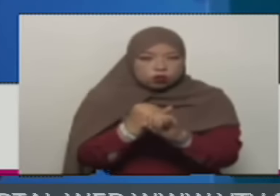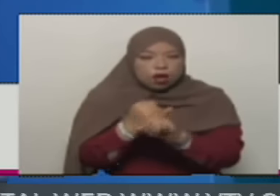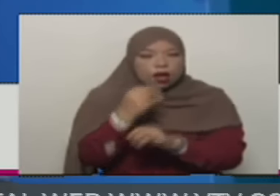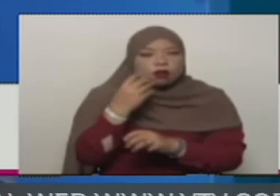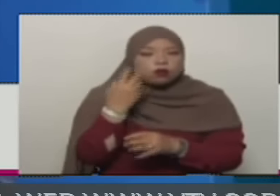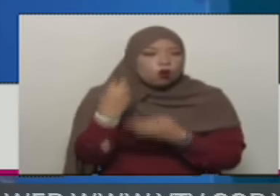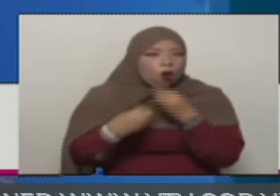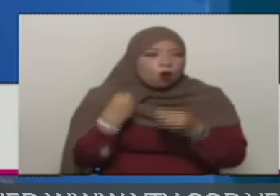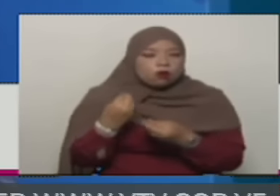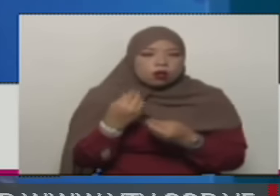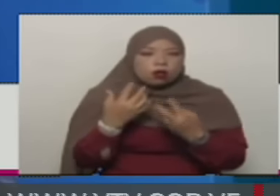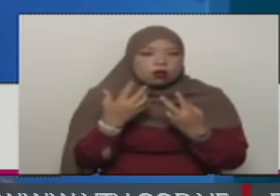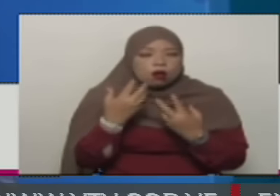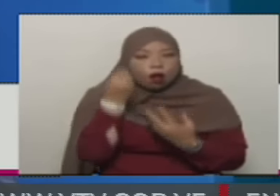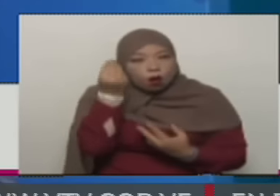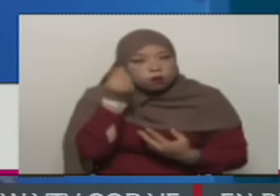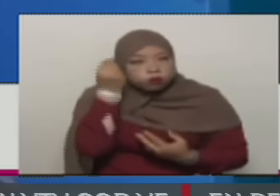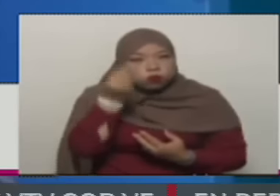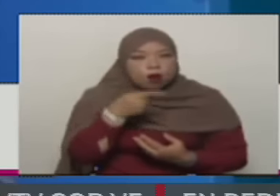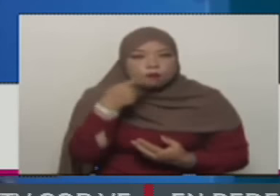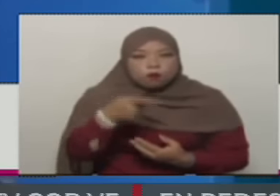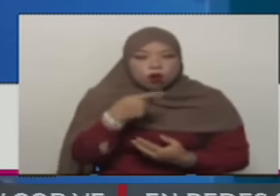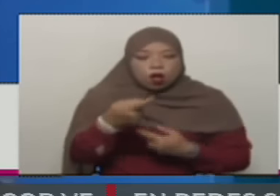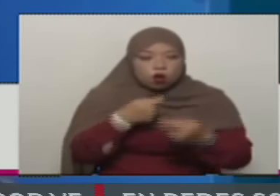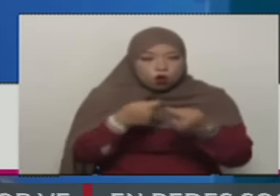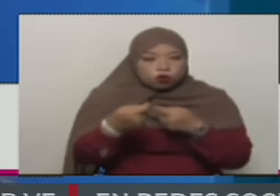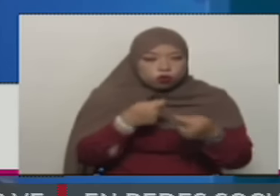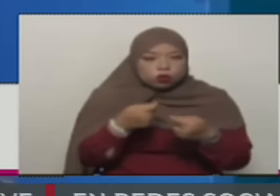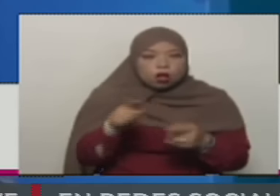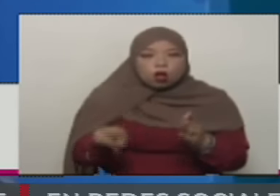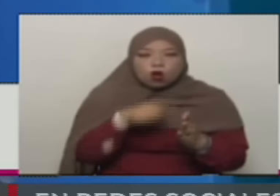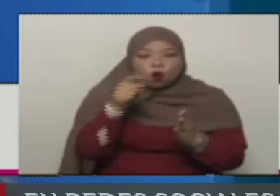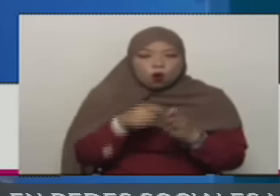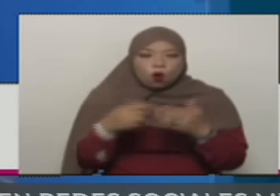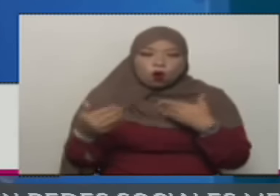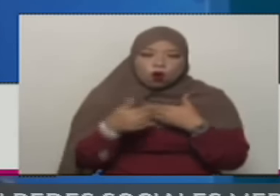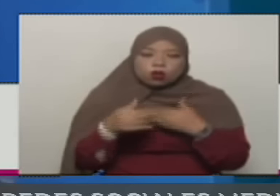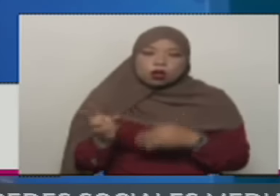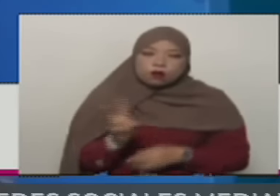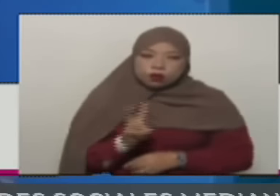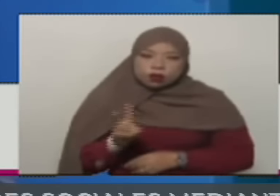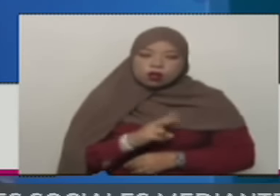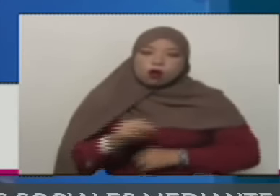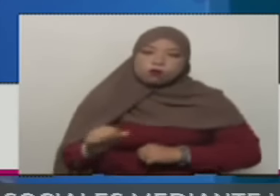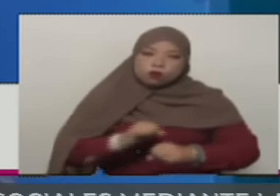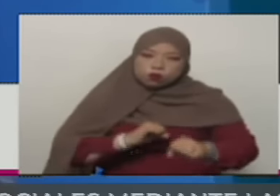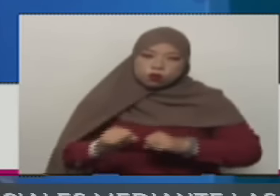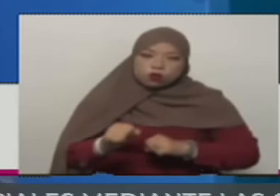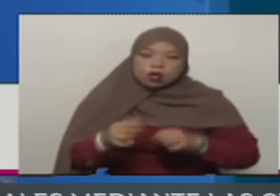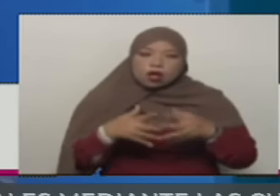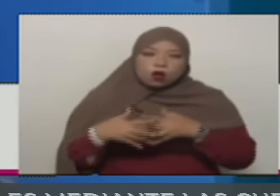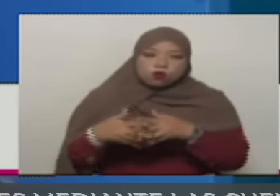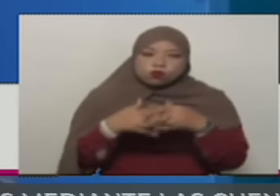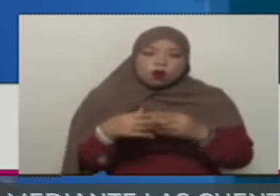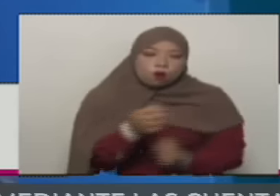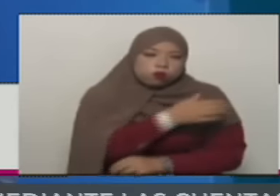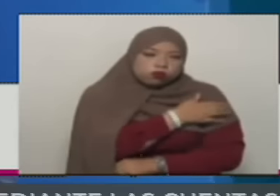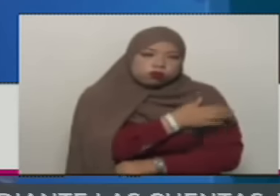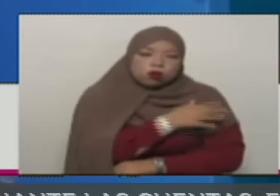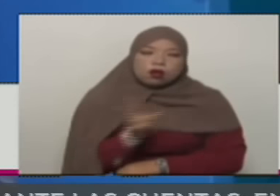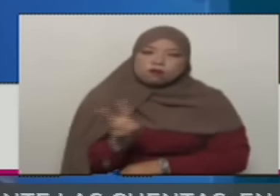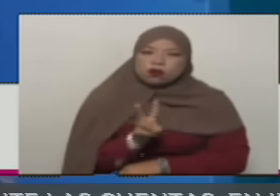Entonces ellos tienen una política para tener el control absoluto y están moviendo sus aliados de la extrema derecha, de